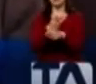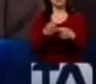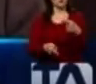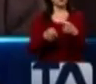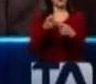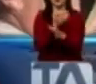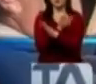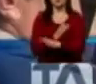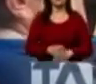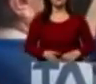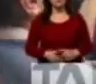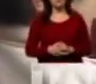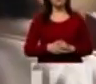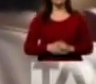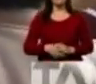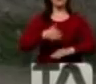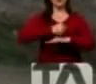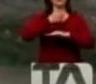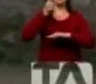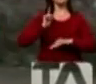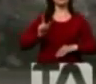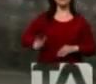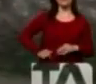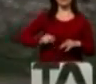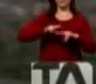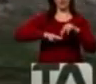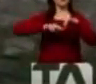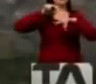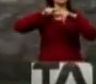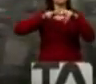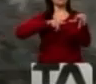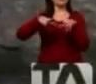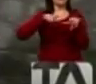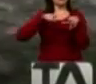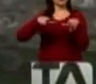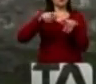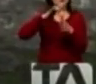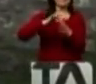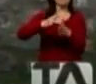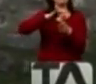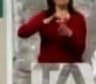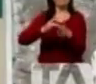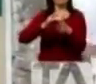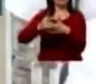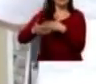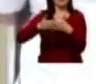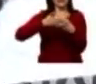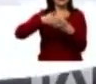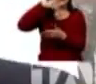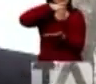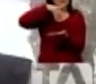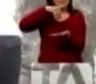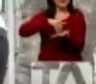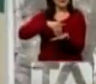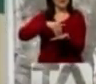podemos coger los turnos. Según las autoridades de salud, la construcción se levantó sobre una zona considerada de riesgo y el cierre del centro es un tema